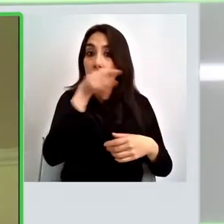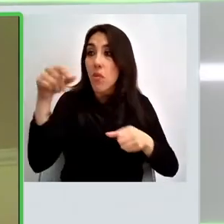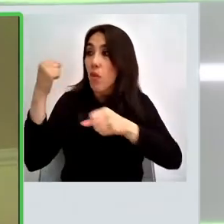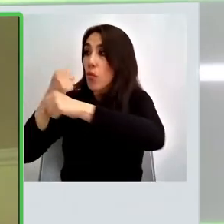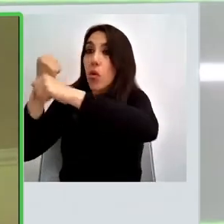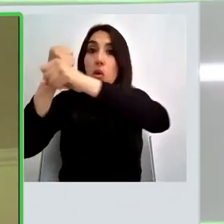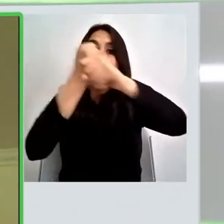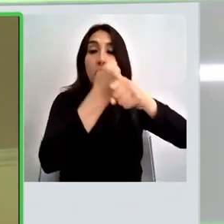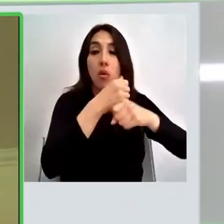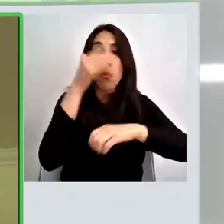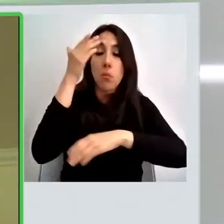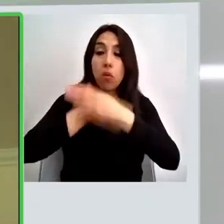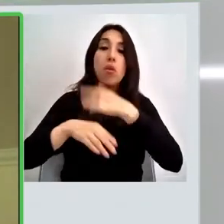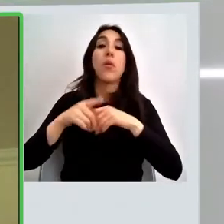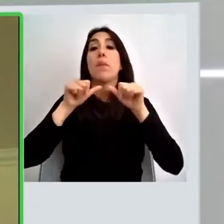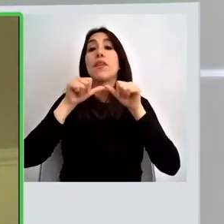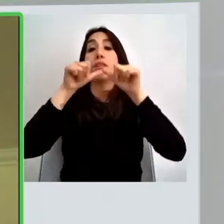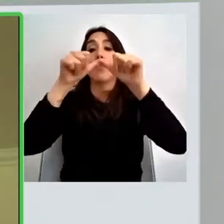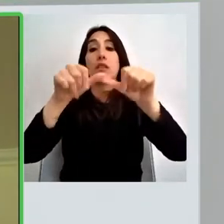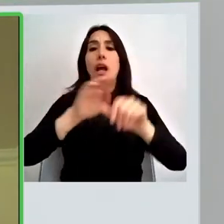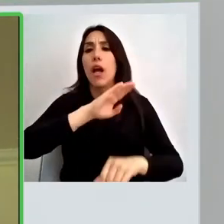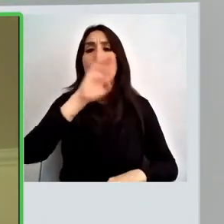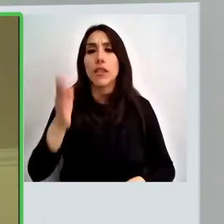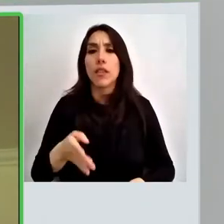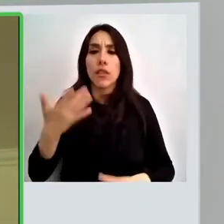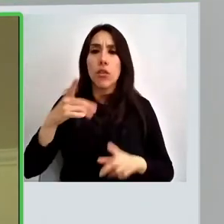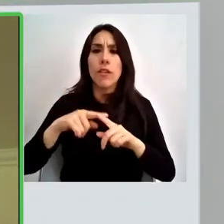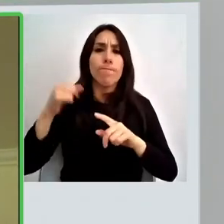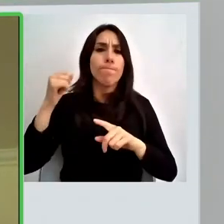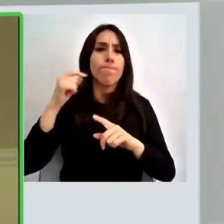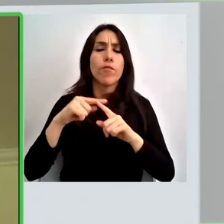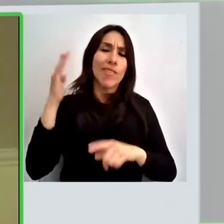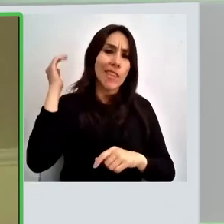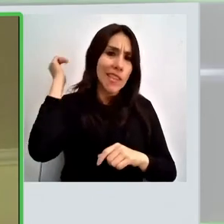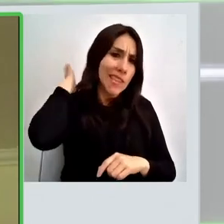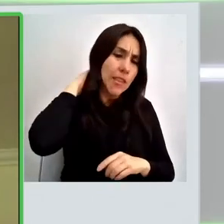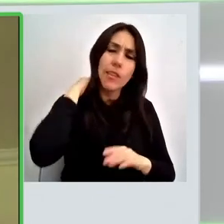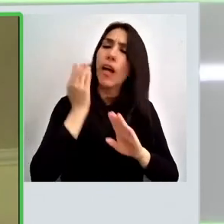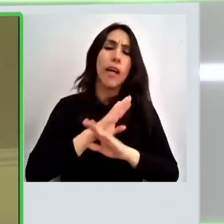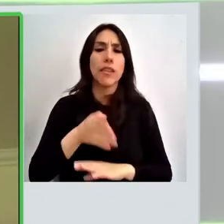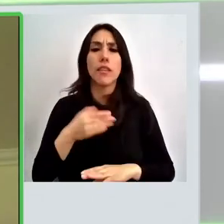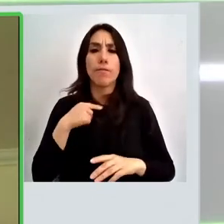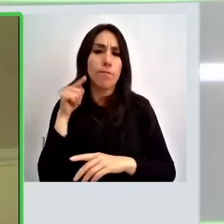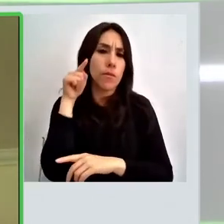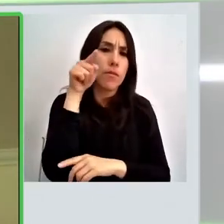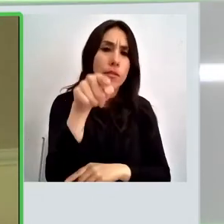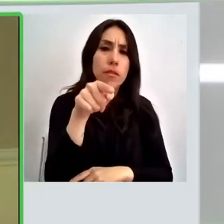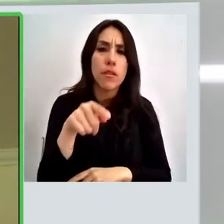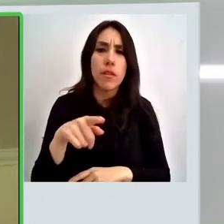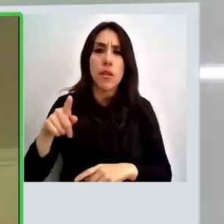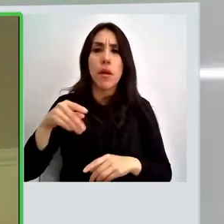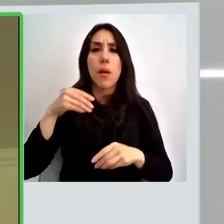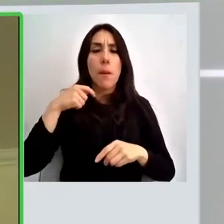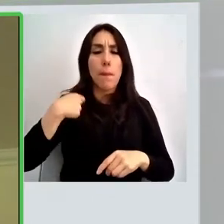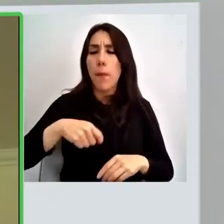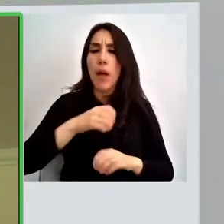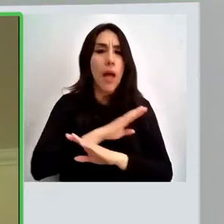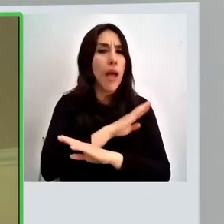prestaban atención a sus trabajos siempre asistían nunca tenían faltas entonces